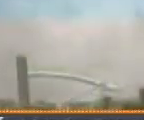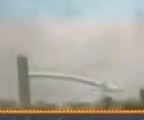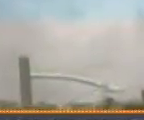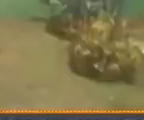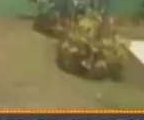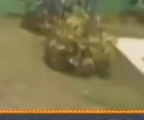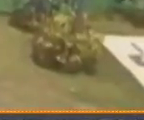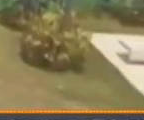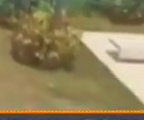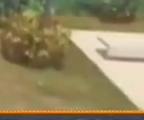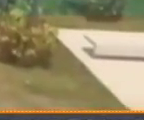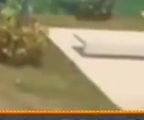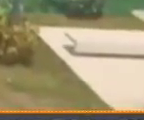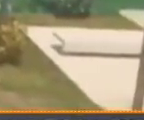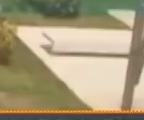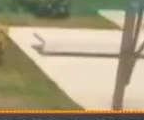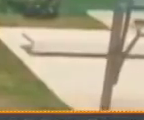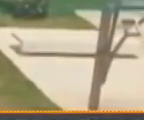además, compañero